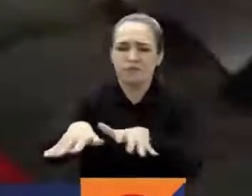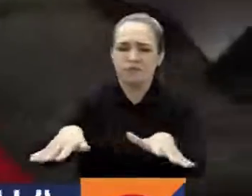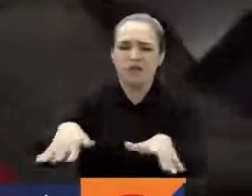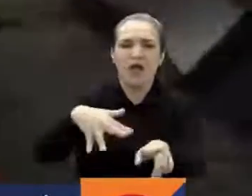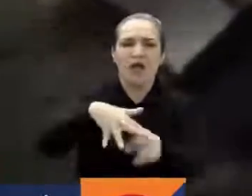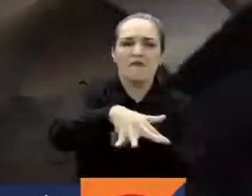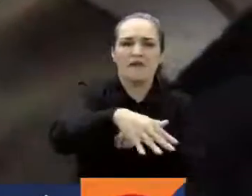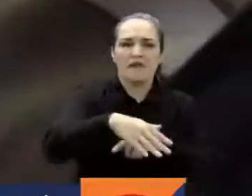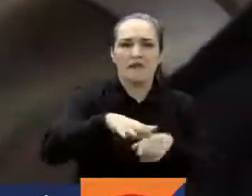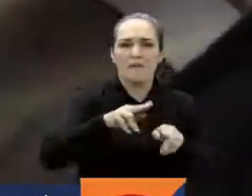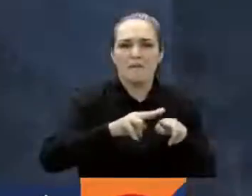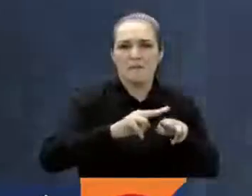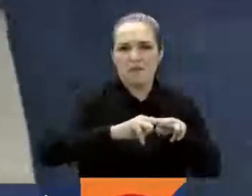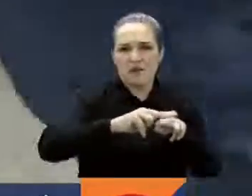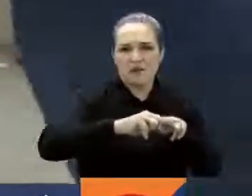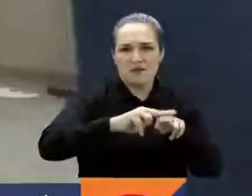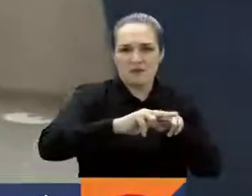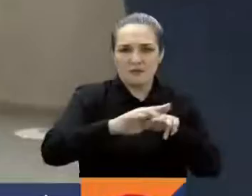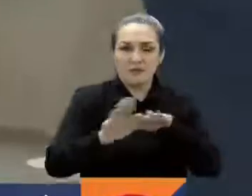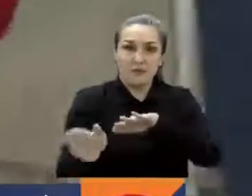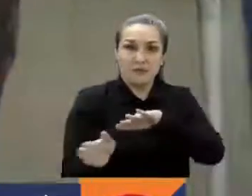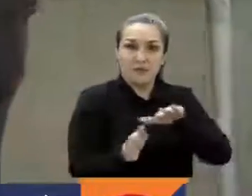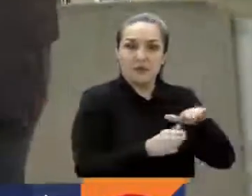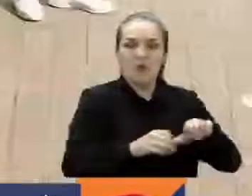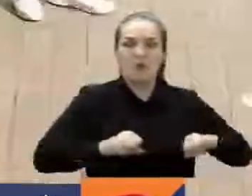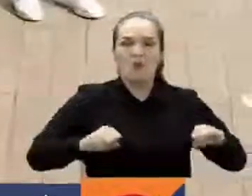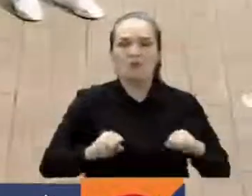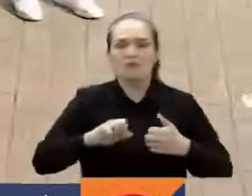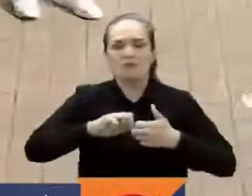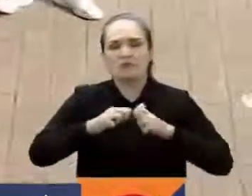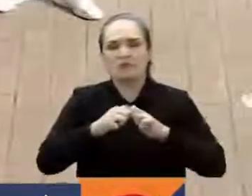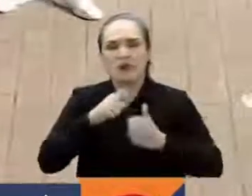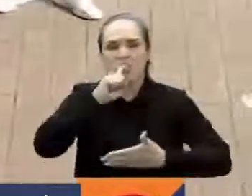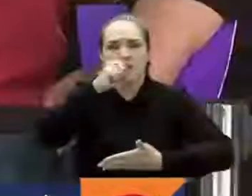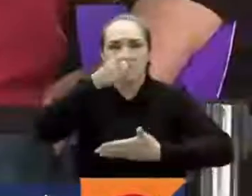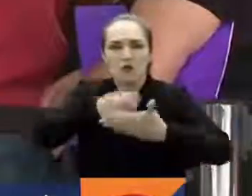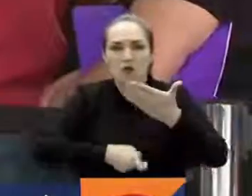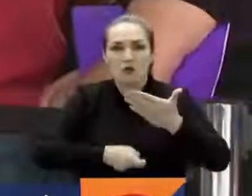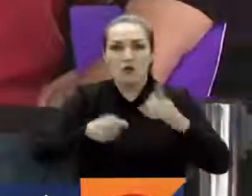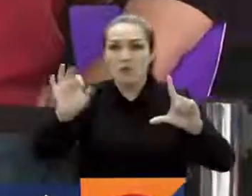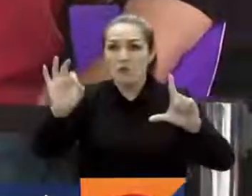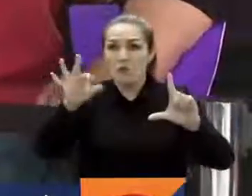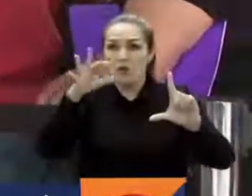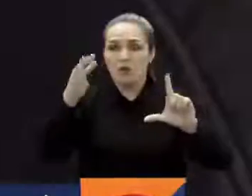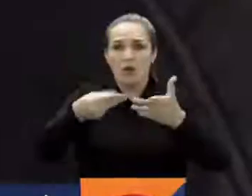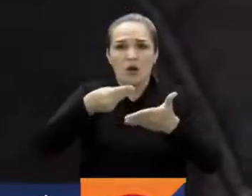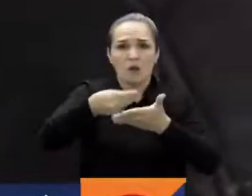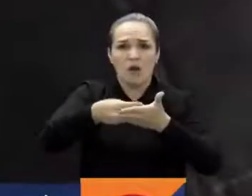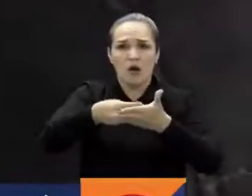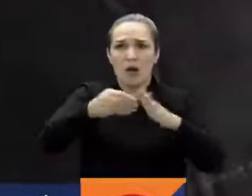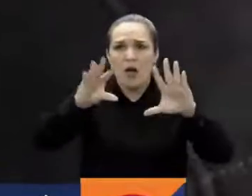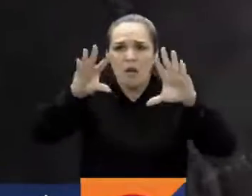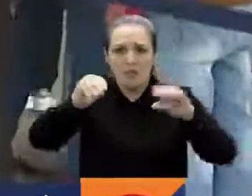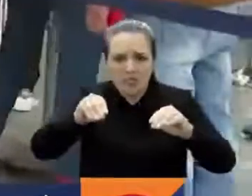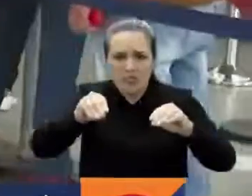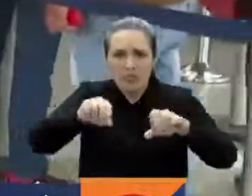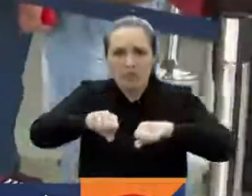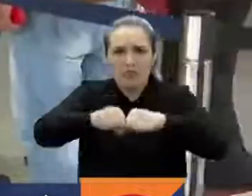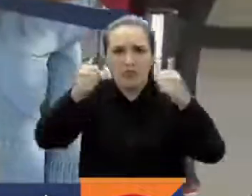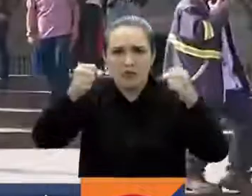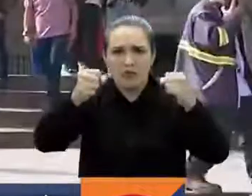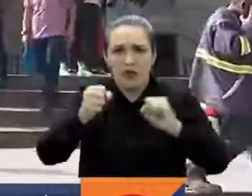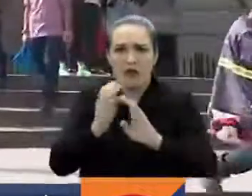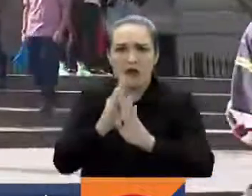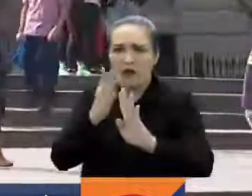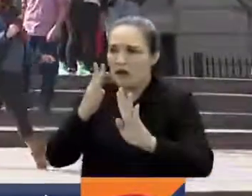recaudo de impuestos en Bogotá sigue siendo un dolor de cabeza. El pago digital no está en servicio y los ciudadanos tienen que hacer largas filas para